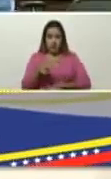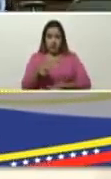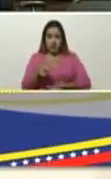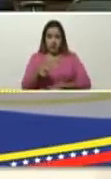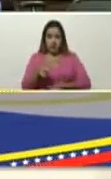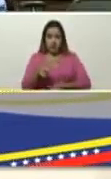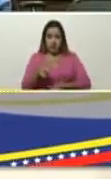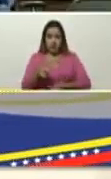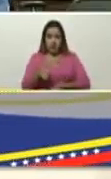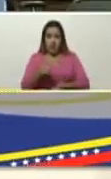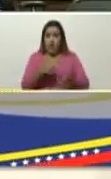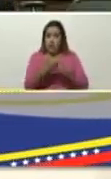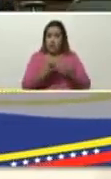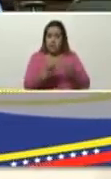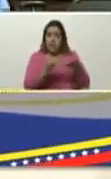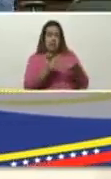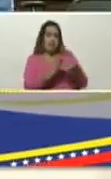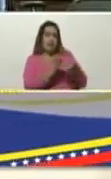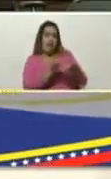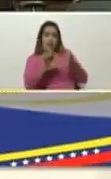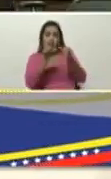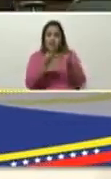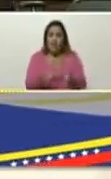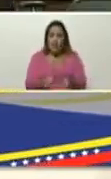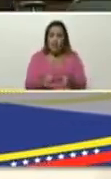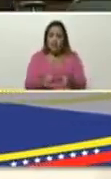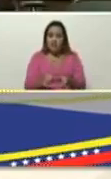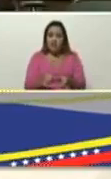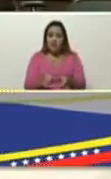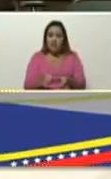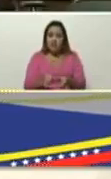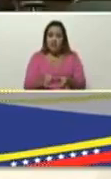Sométanla al burocratismo, al conservatismo, al reformismo.